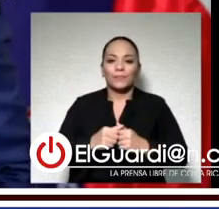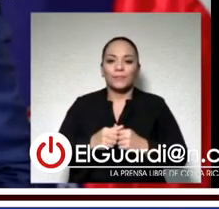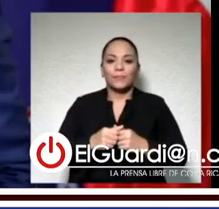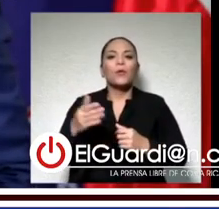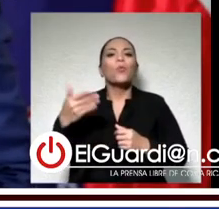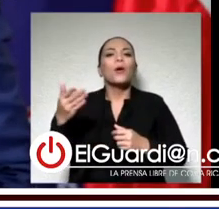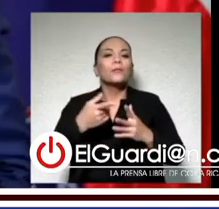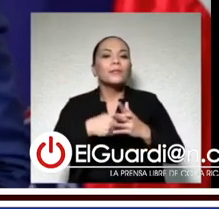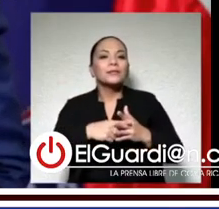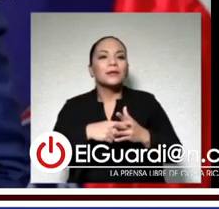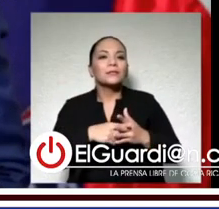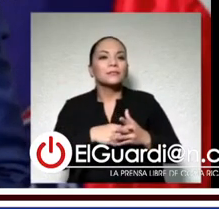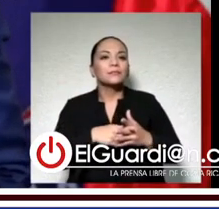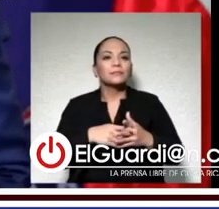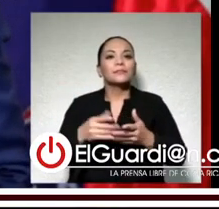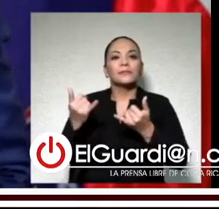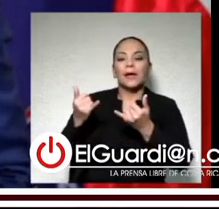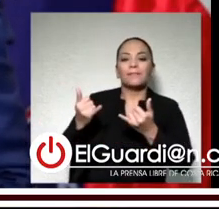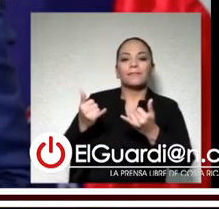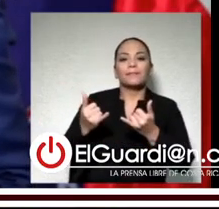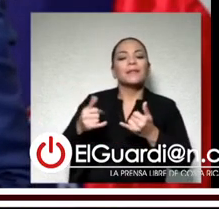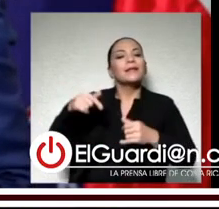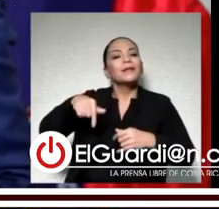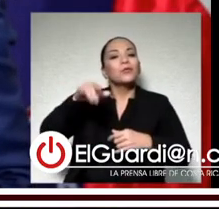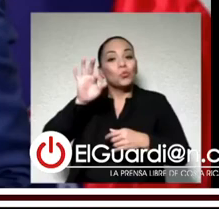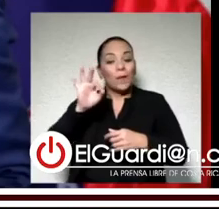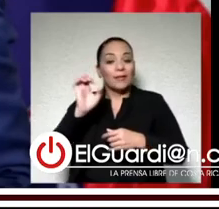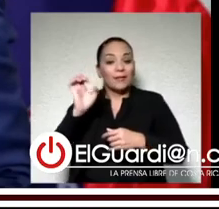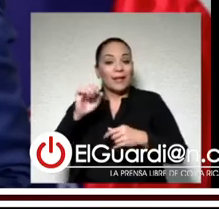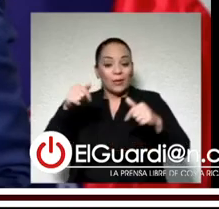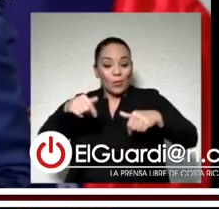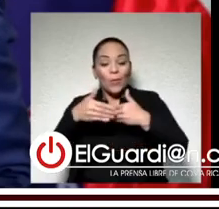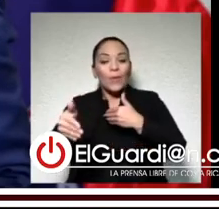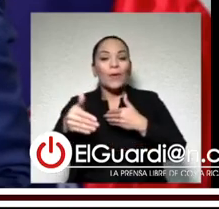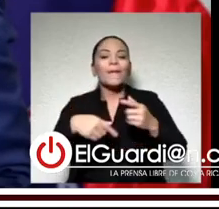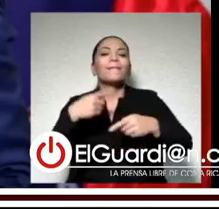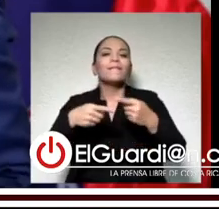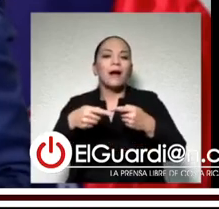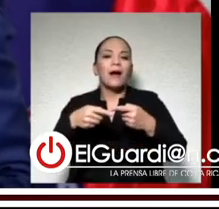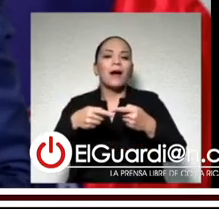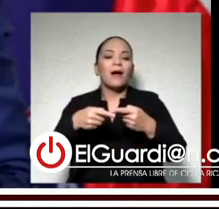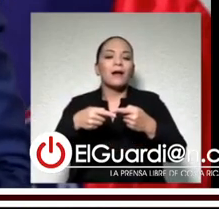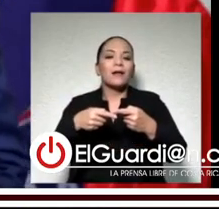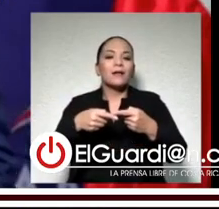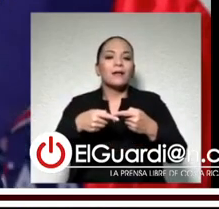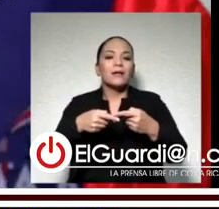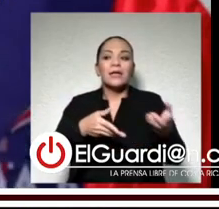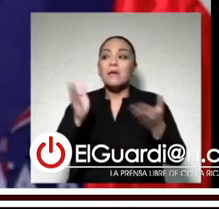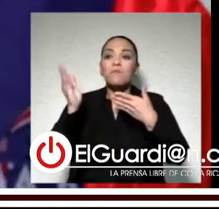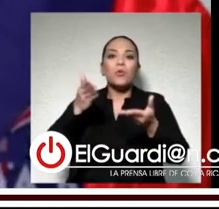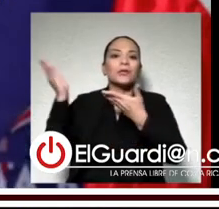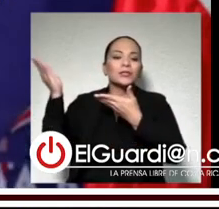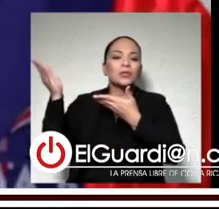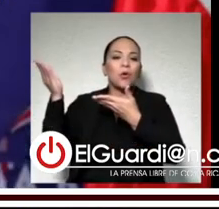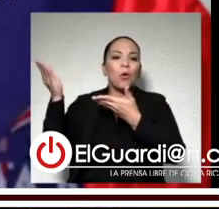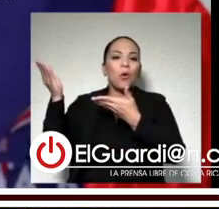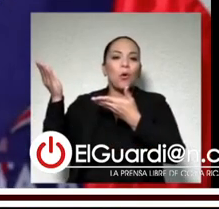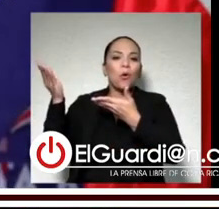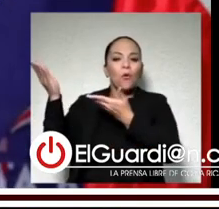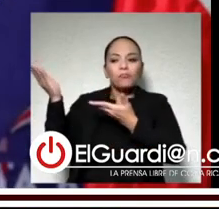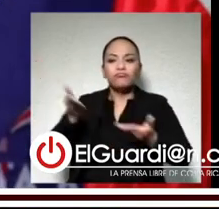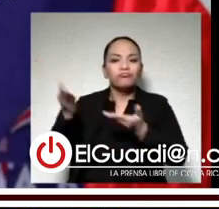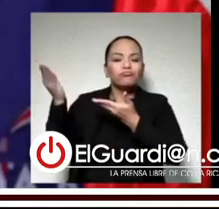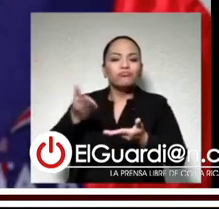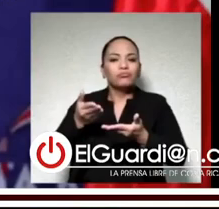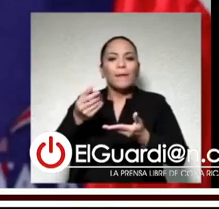en vigencia? Ya está. A partir del 9 de enero va a haber importación paralela en medicinas. Un negocio